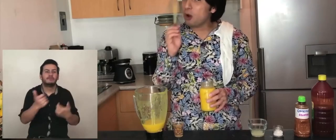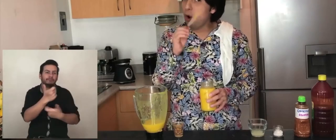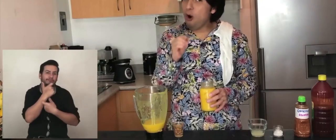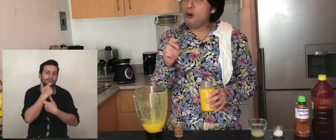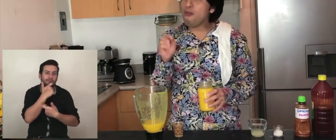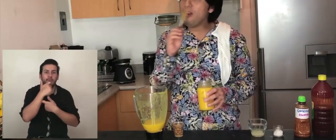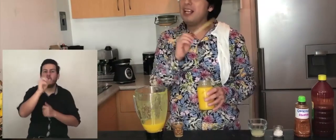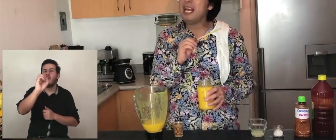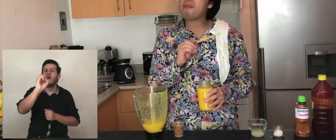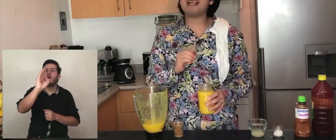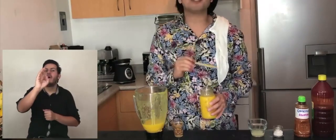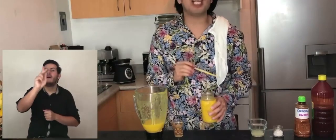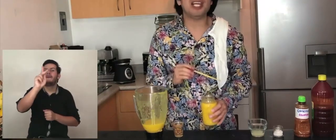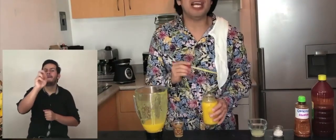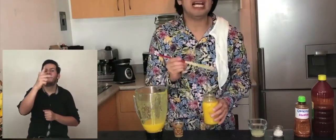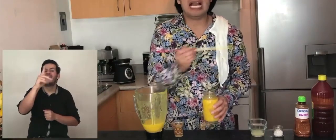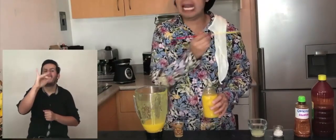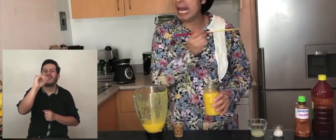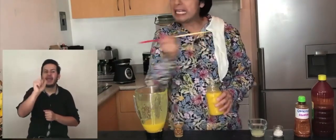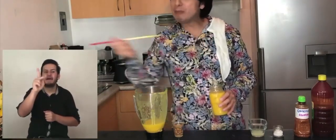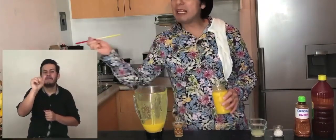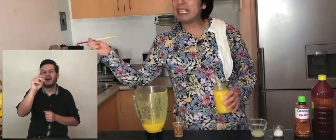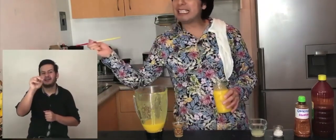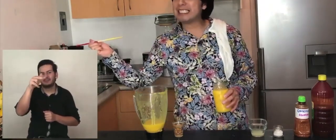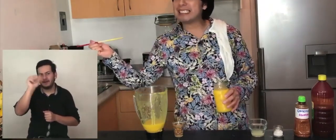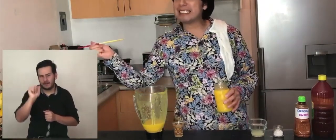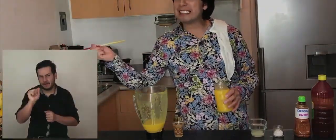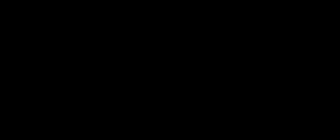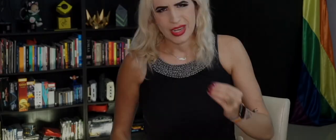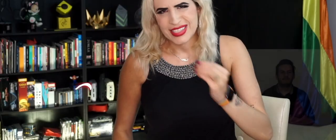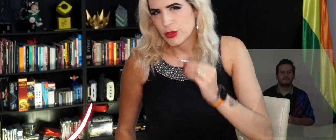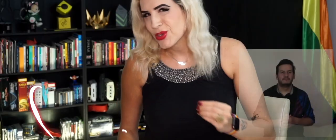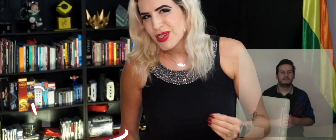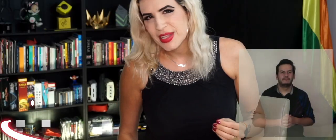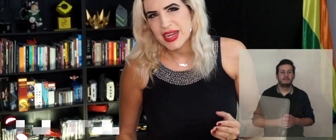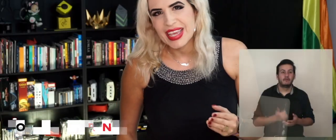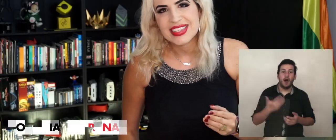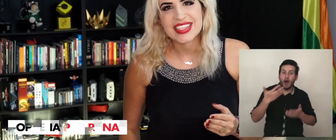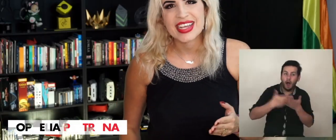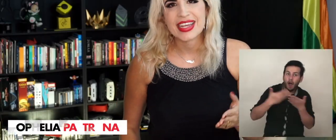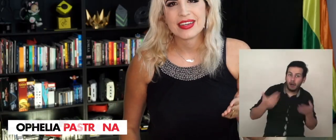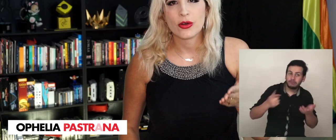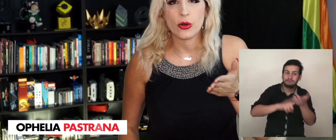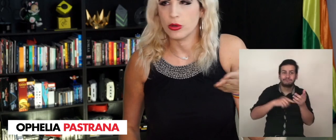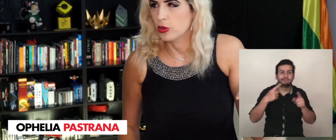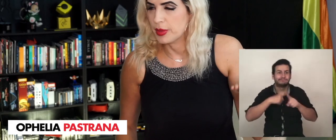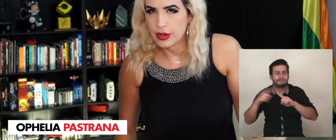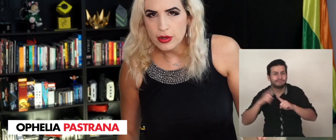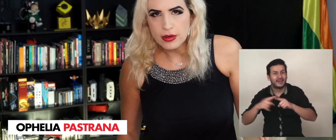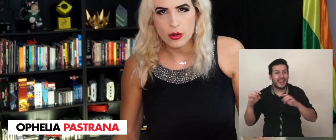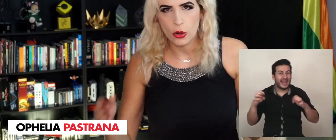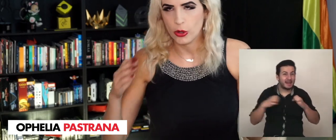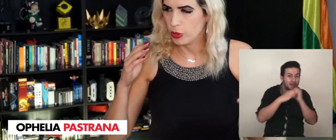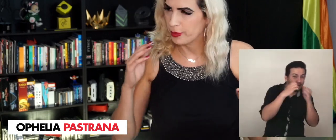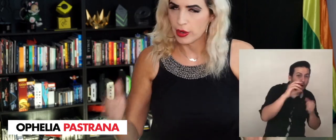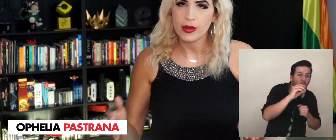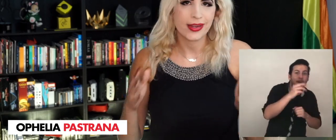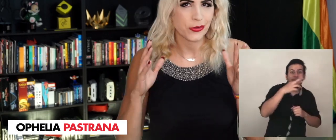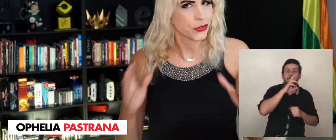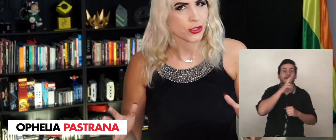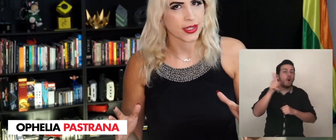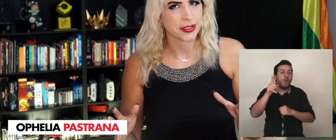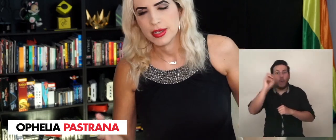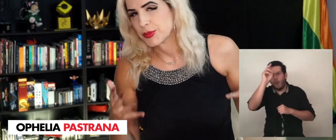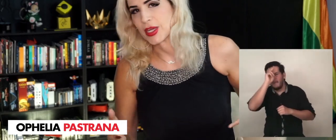Ella es Ofelia Pastrana, la explicatriz. Las situaciones de emergencia sacan o lo mejor o lo peor